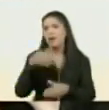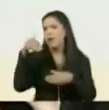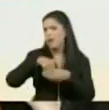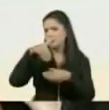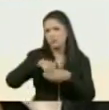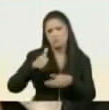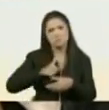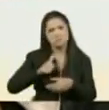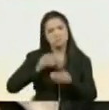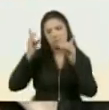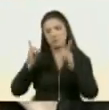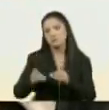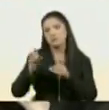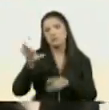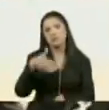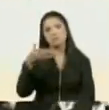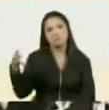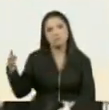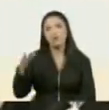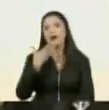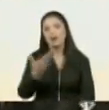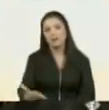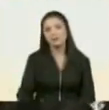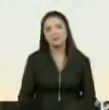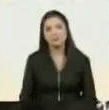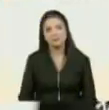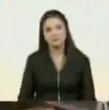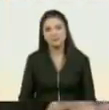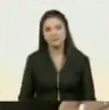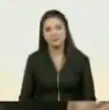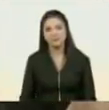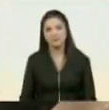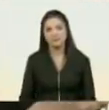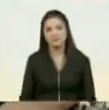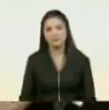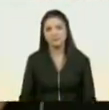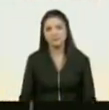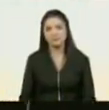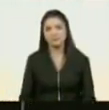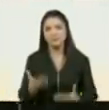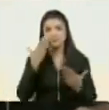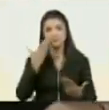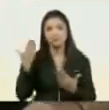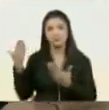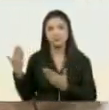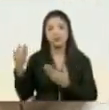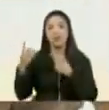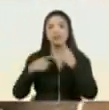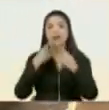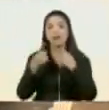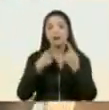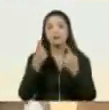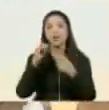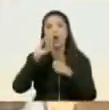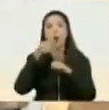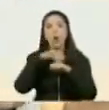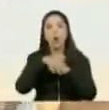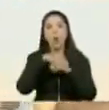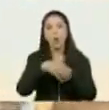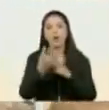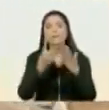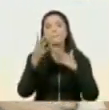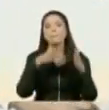como la dinámica democrática de Venezuela impongan. Gracias. Escuchamos ustedes entonces declaraciones de Jorge Rodríguez, jefe de estrategia